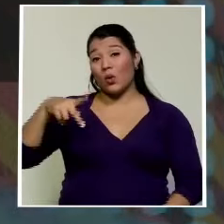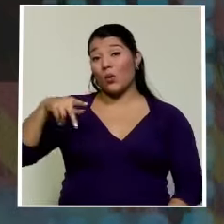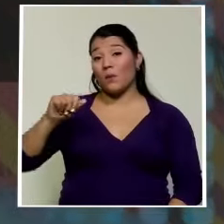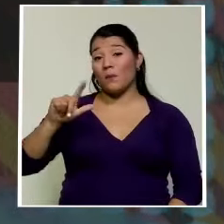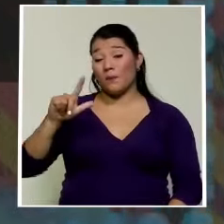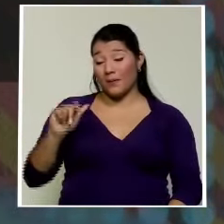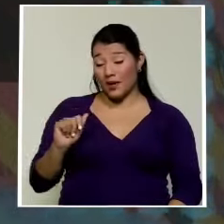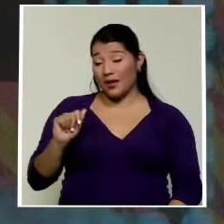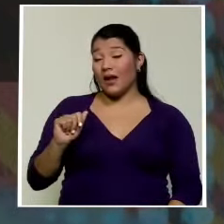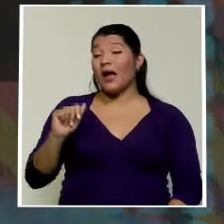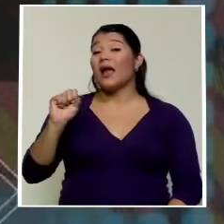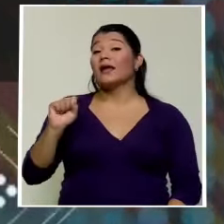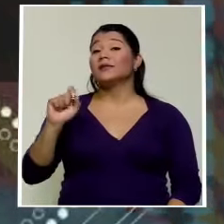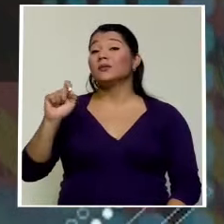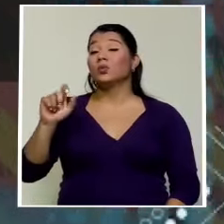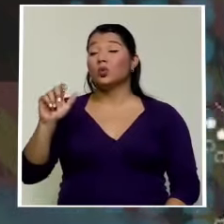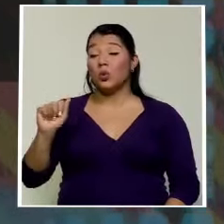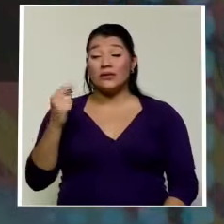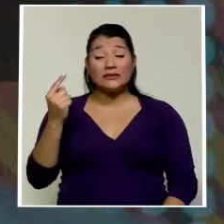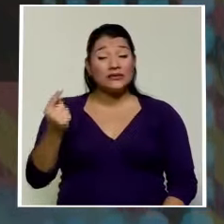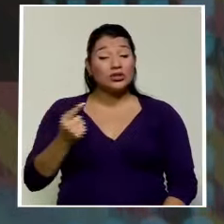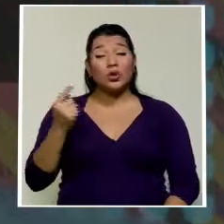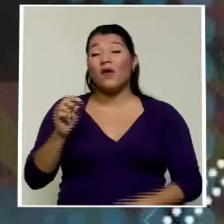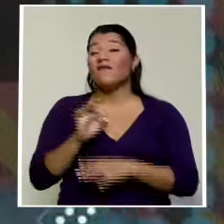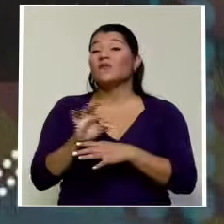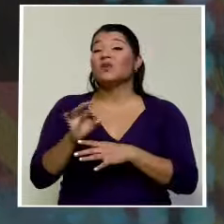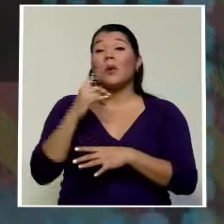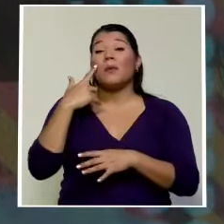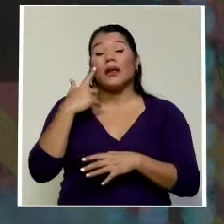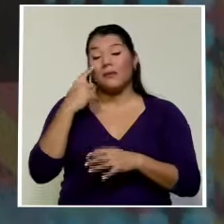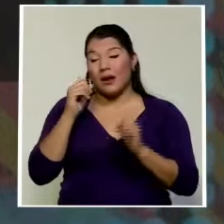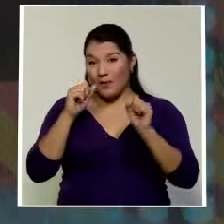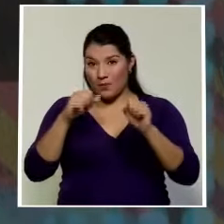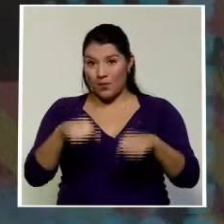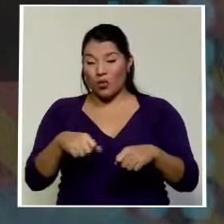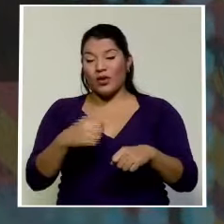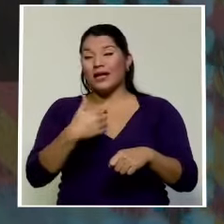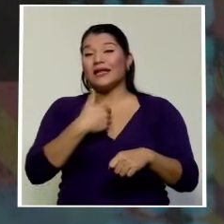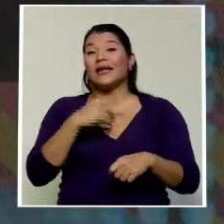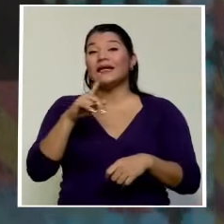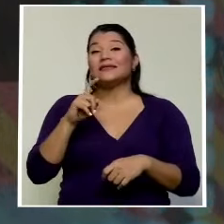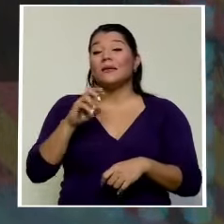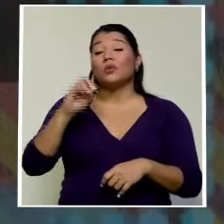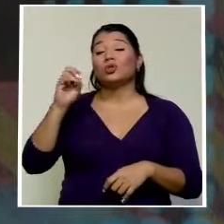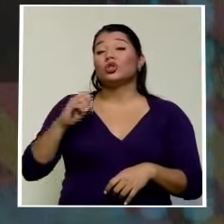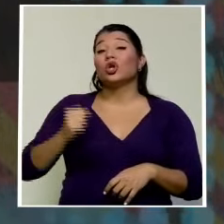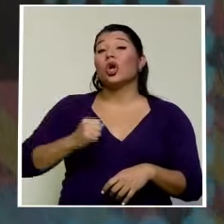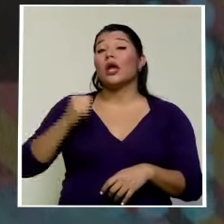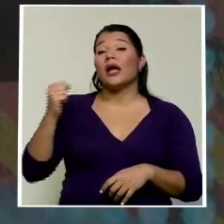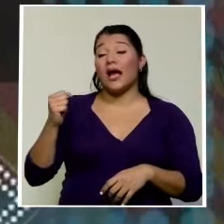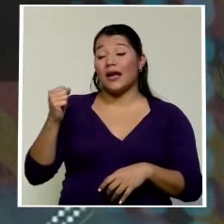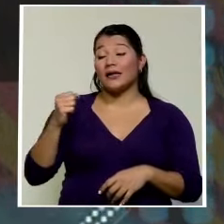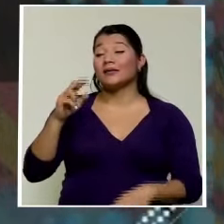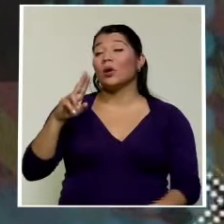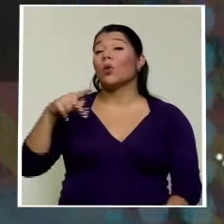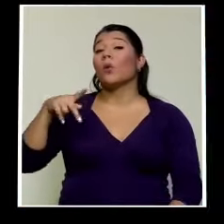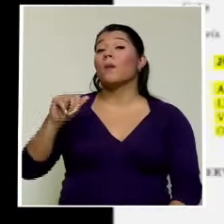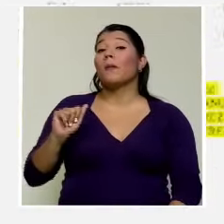S.A. siempre sirvió únicamente como tenedora del 100% de las acciones de Upala Agrícola